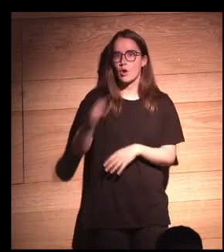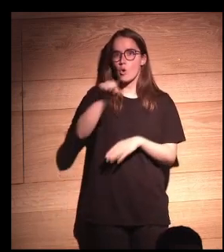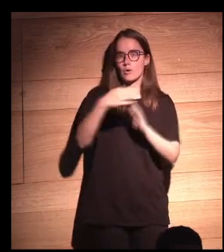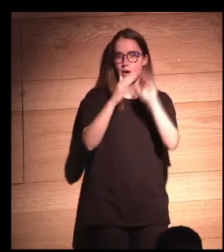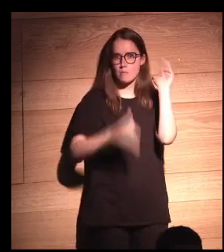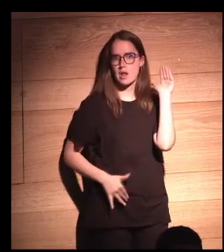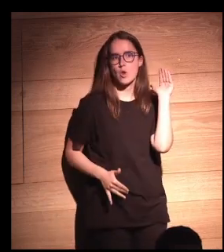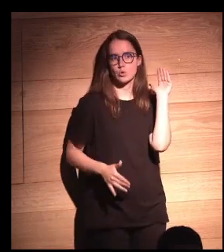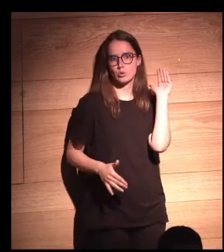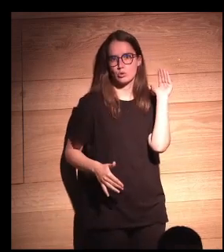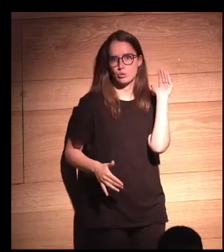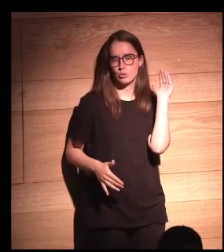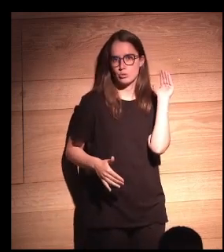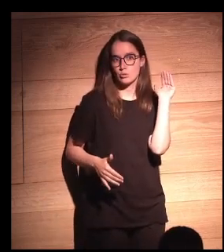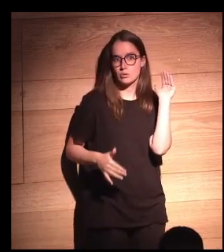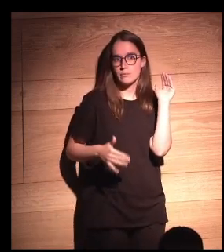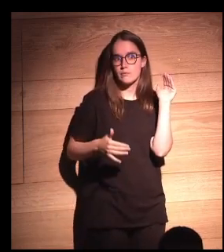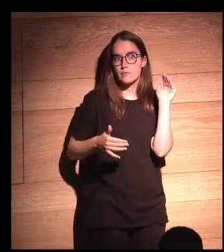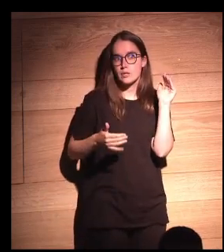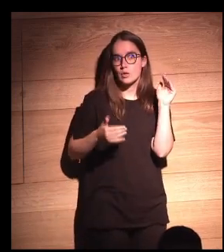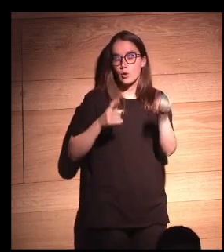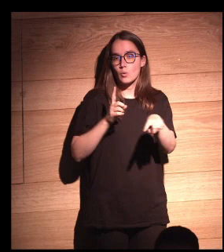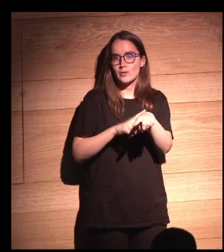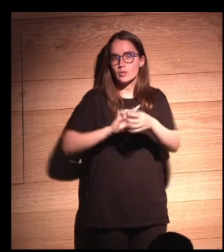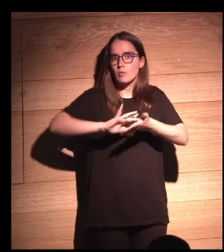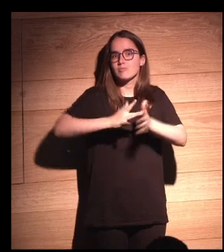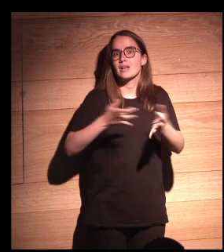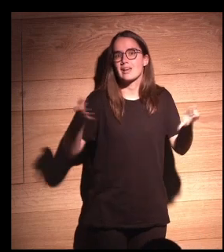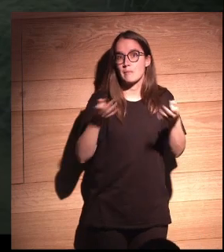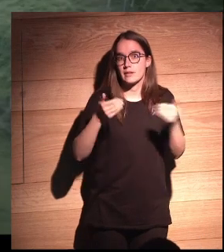que la anterior. Y no sé qué pasará cuando el tiempo se acabe.